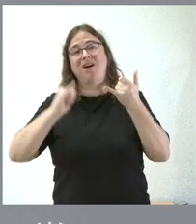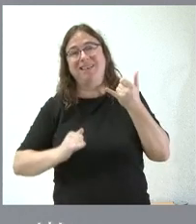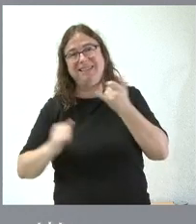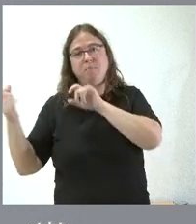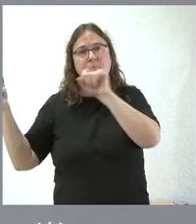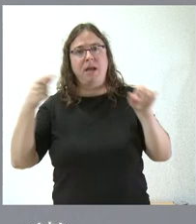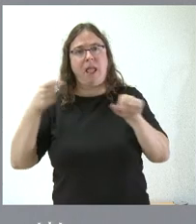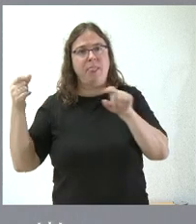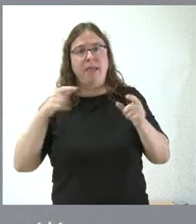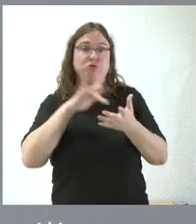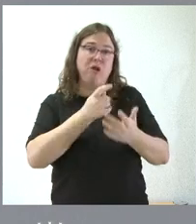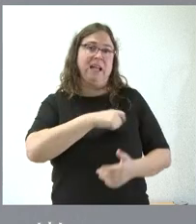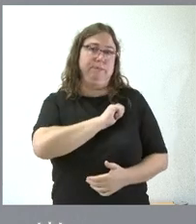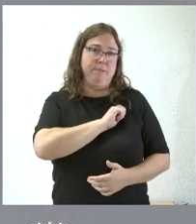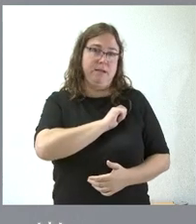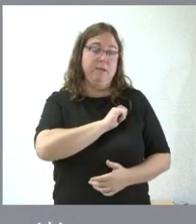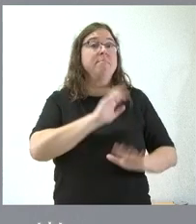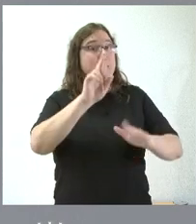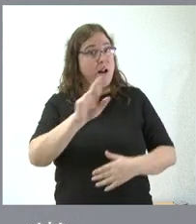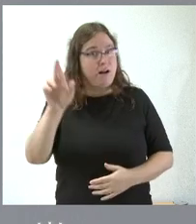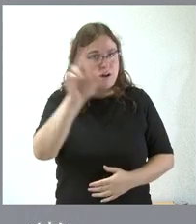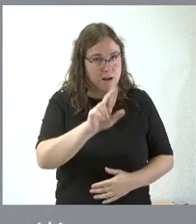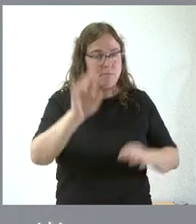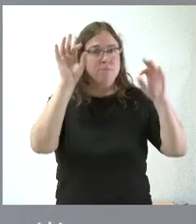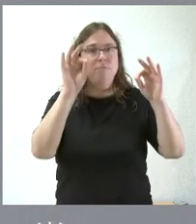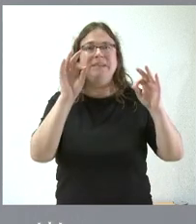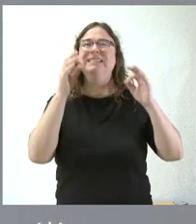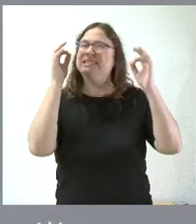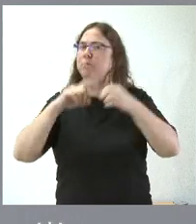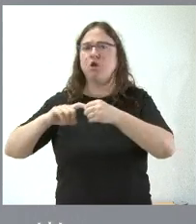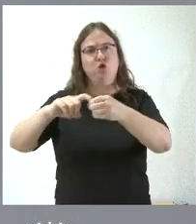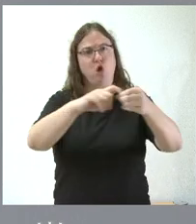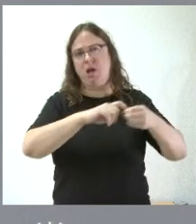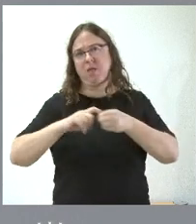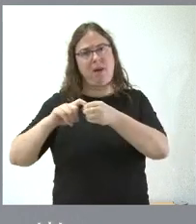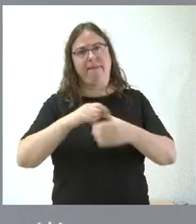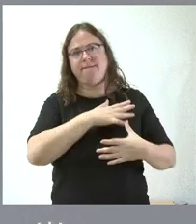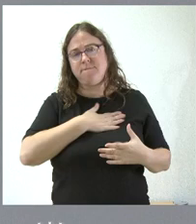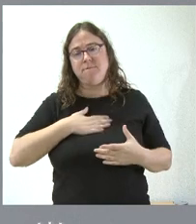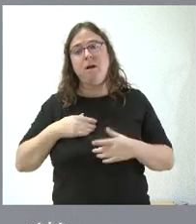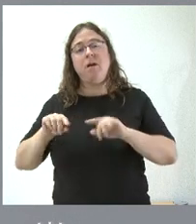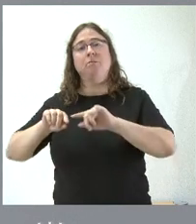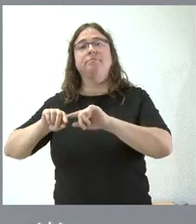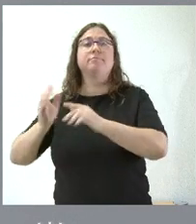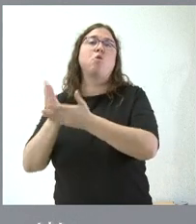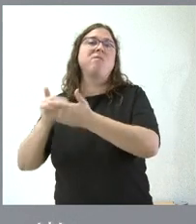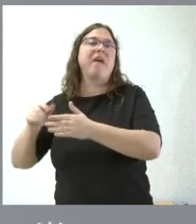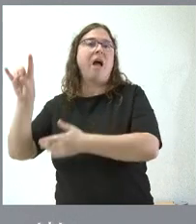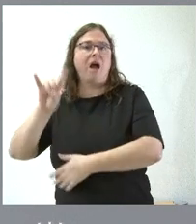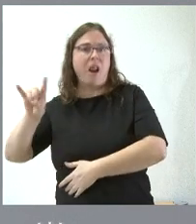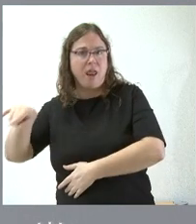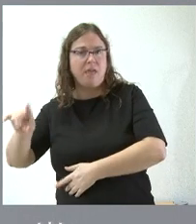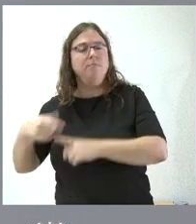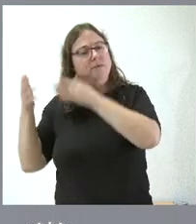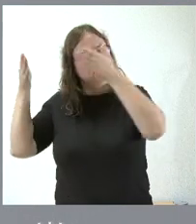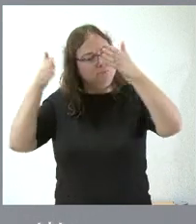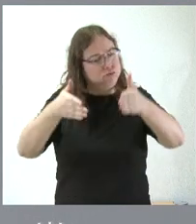migratoria que sufre España insistiendo siempre desde nuestra solidaridad con la comunidad de Canarias y siempre poniendo en el centro